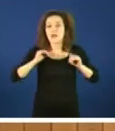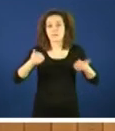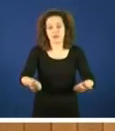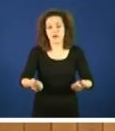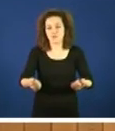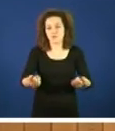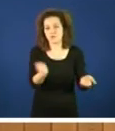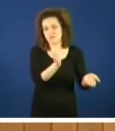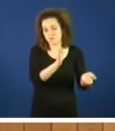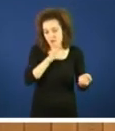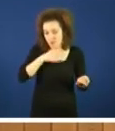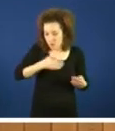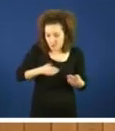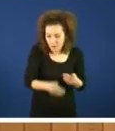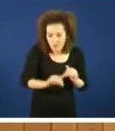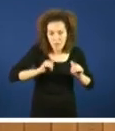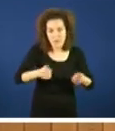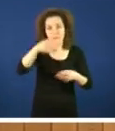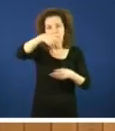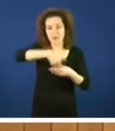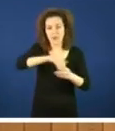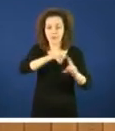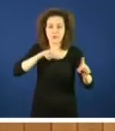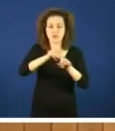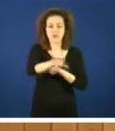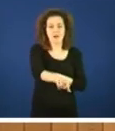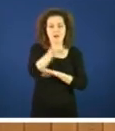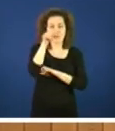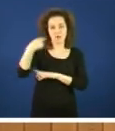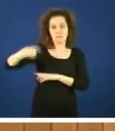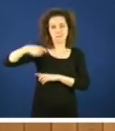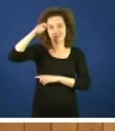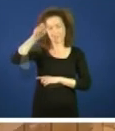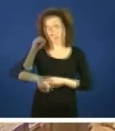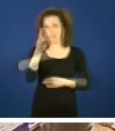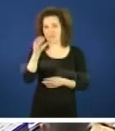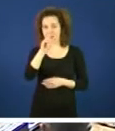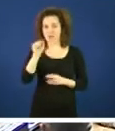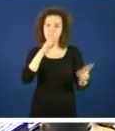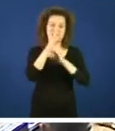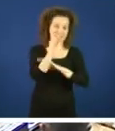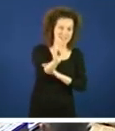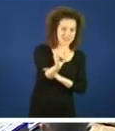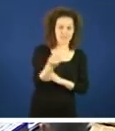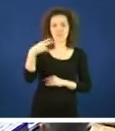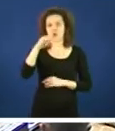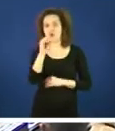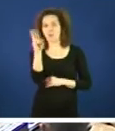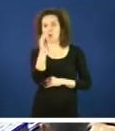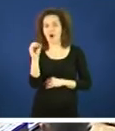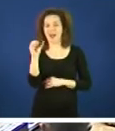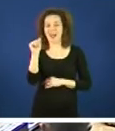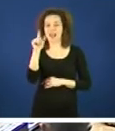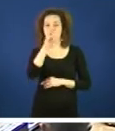Procedemos de seguido a votación para a elección do presidente da Xunta de Galicia. Novoa López